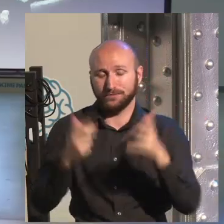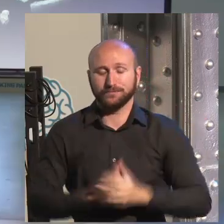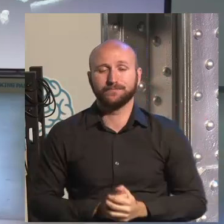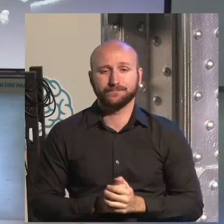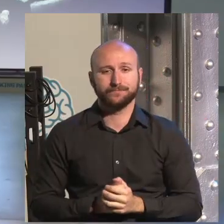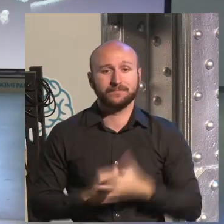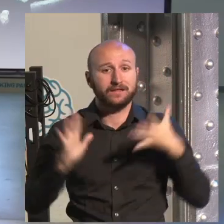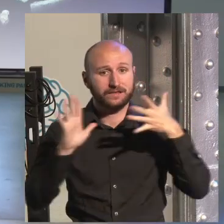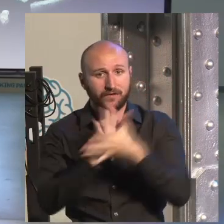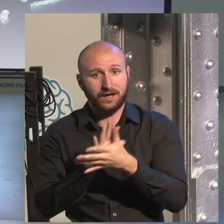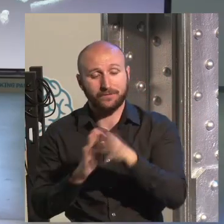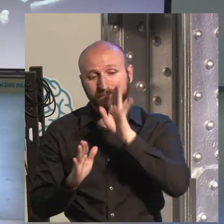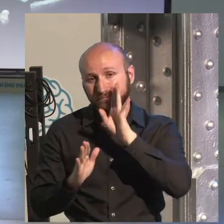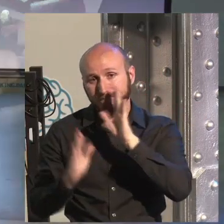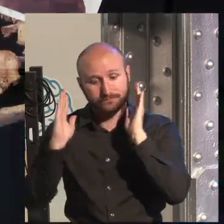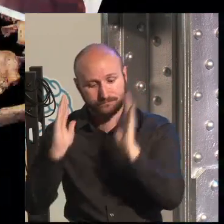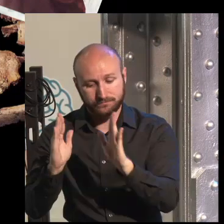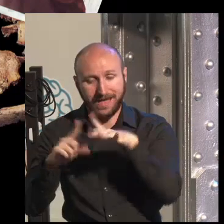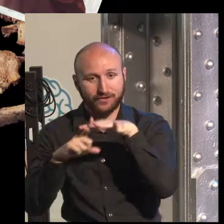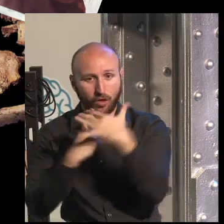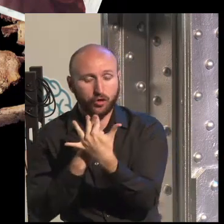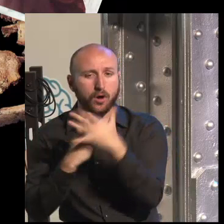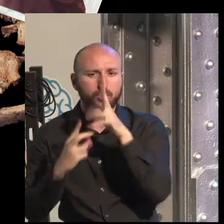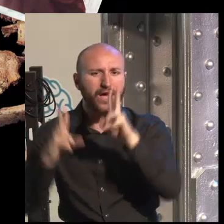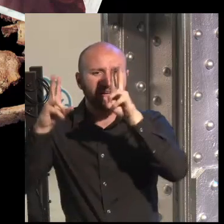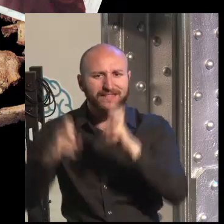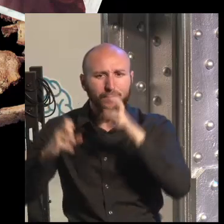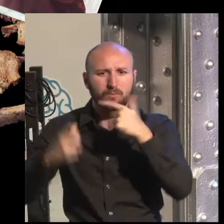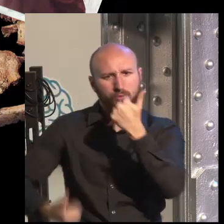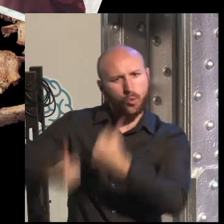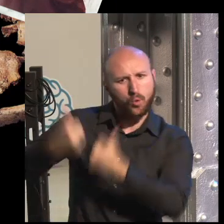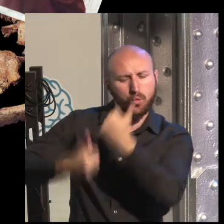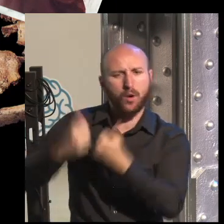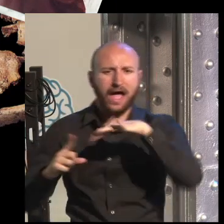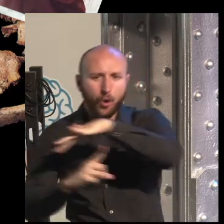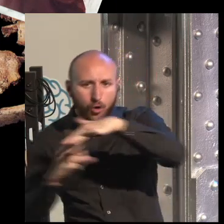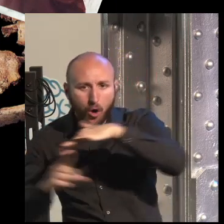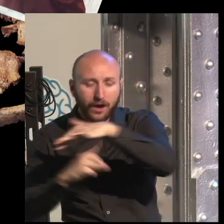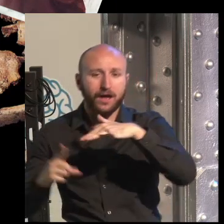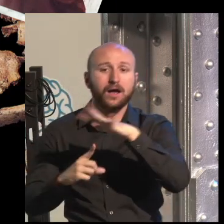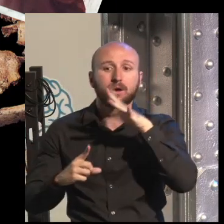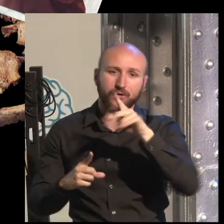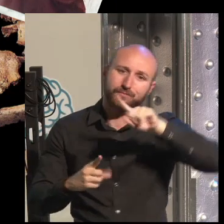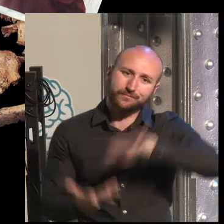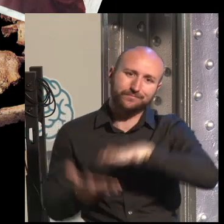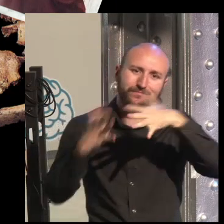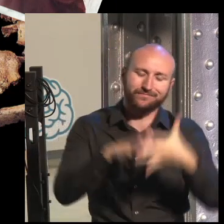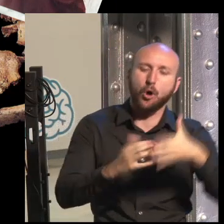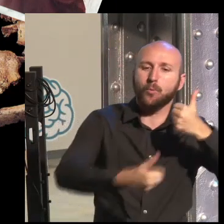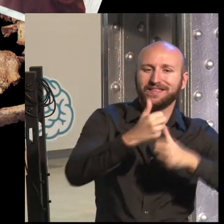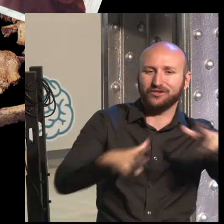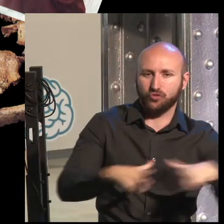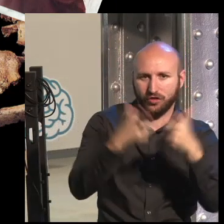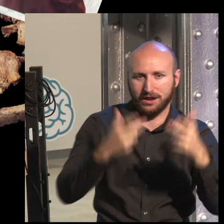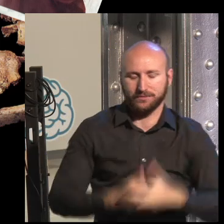de una situación en la que la competencia es ecológica a una situación en la que la competencia es social. Tenemos un buen